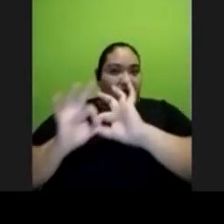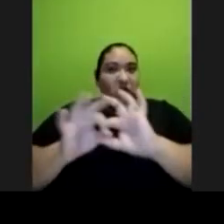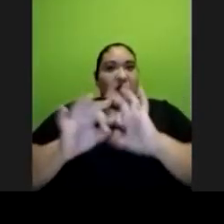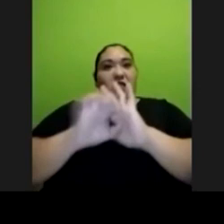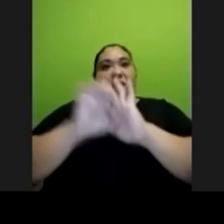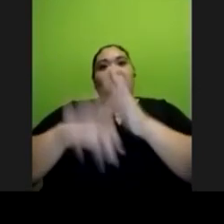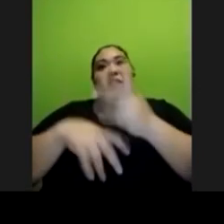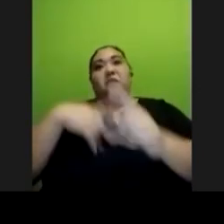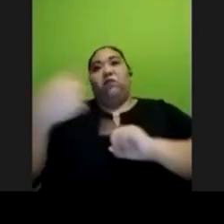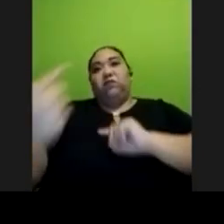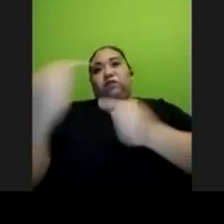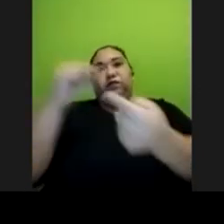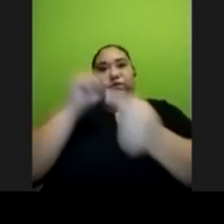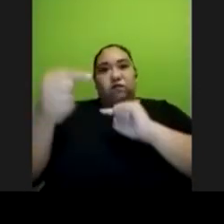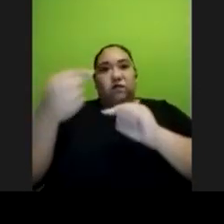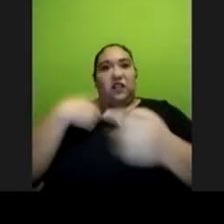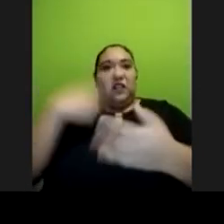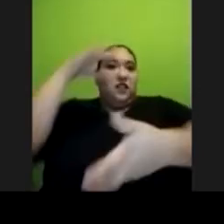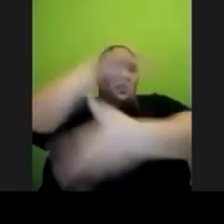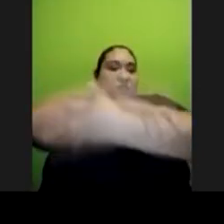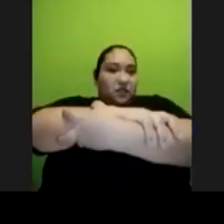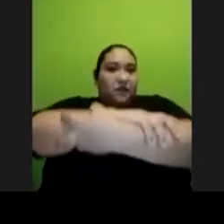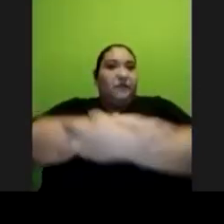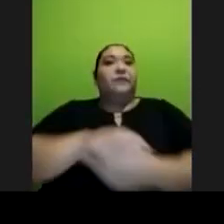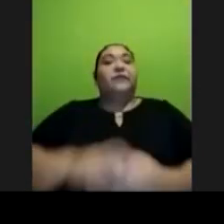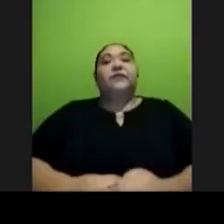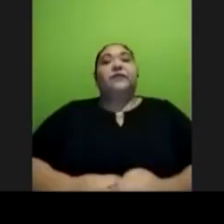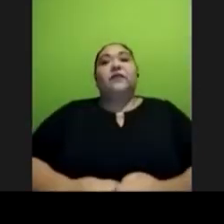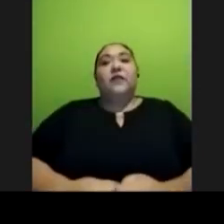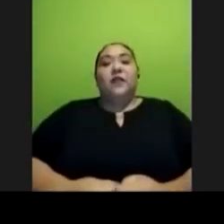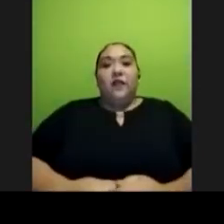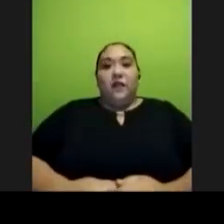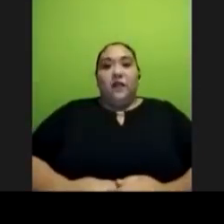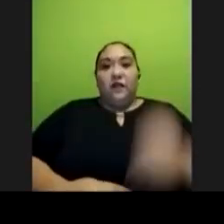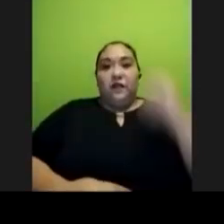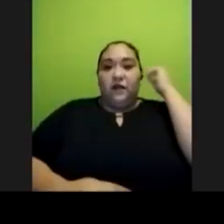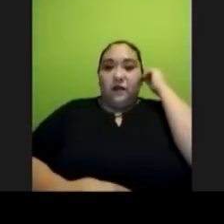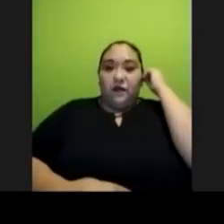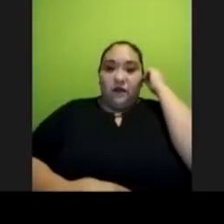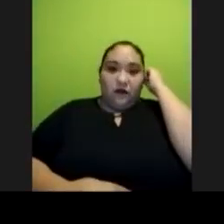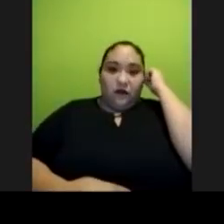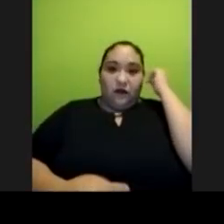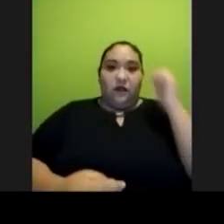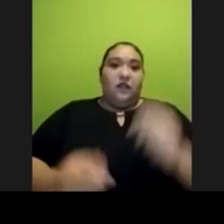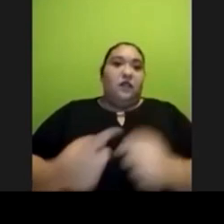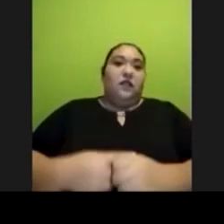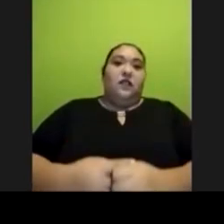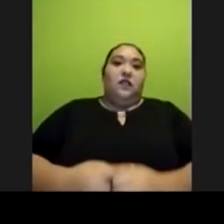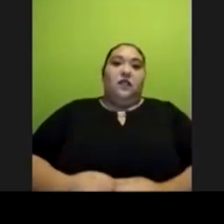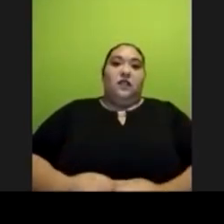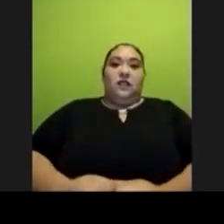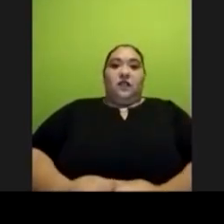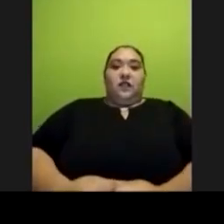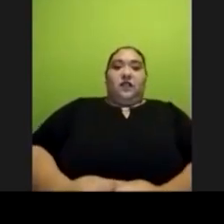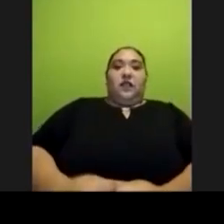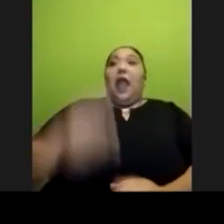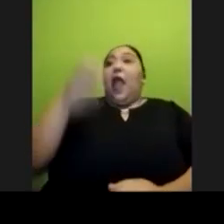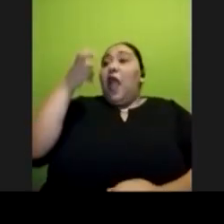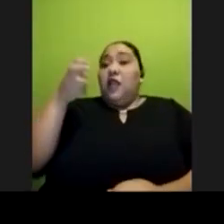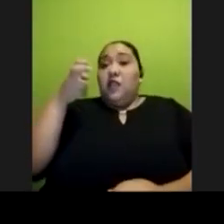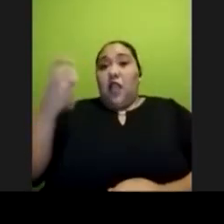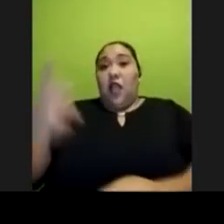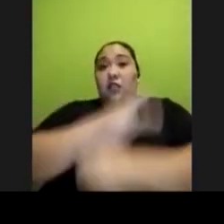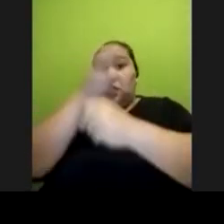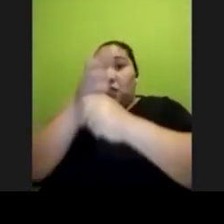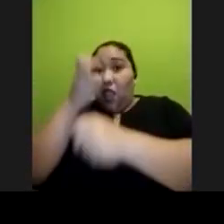solidaridad. Esta segunda intervención va a ser clave, pero por lo pronto, Marc, te agradecemos que nos recuerdes pues, que cuando hablamos de